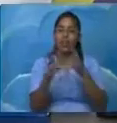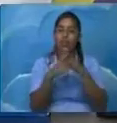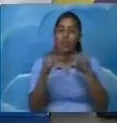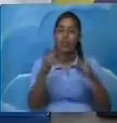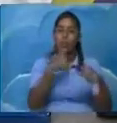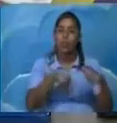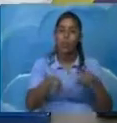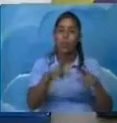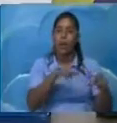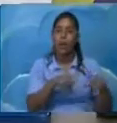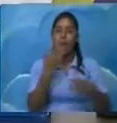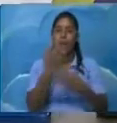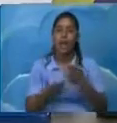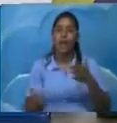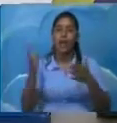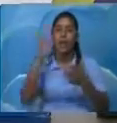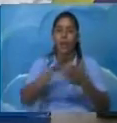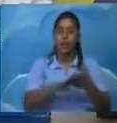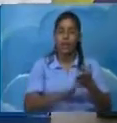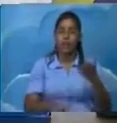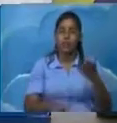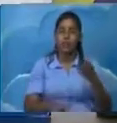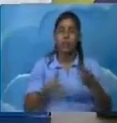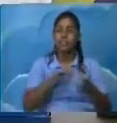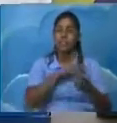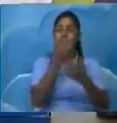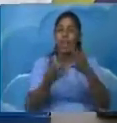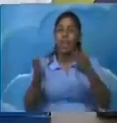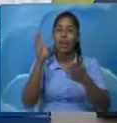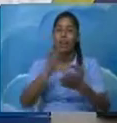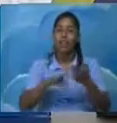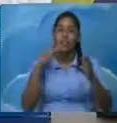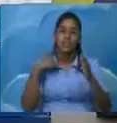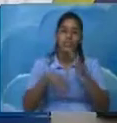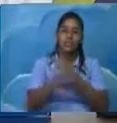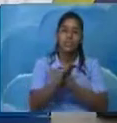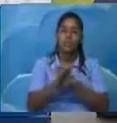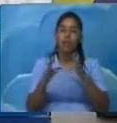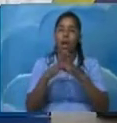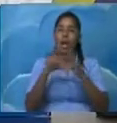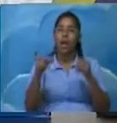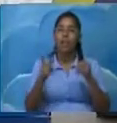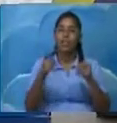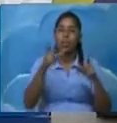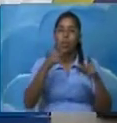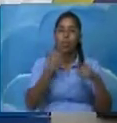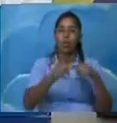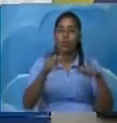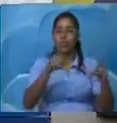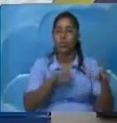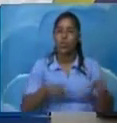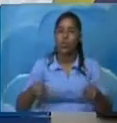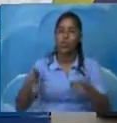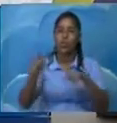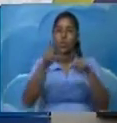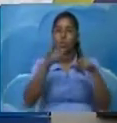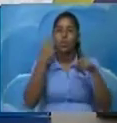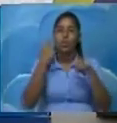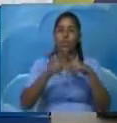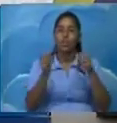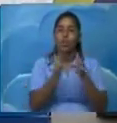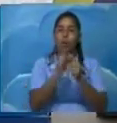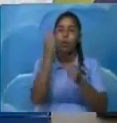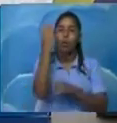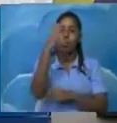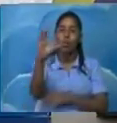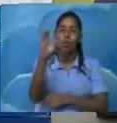le cayó encima a Calabozo, de Calabozo se fue hasta Amazonas, la zona indígena en la frontera con